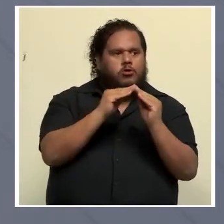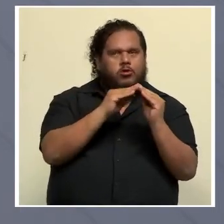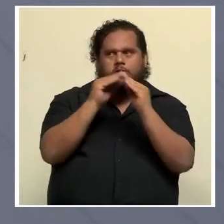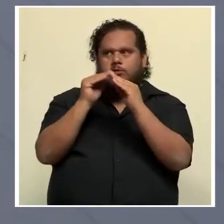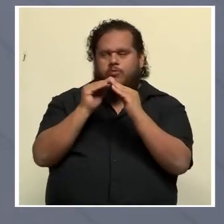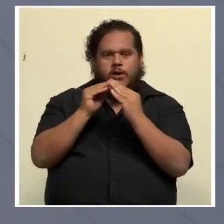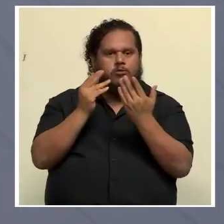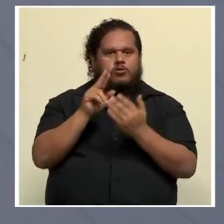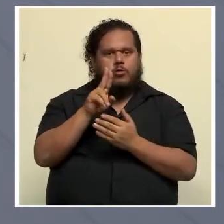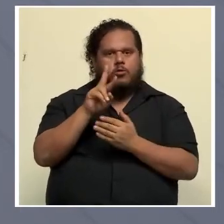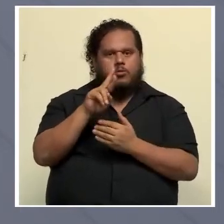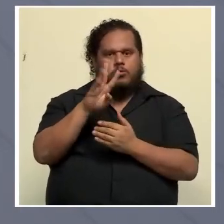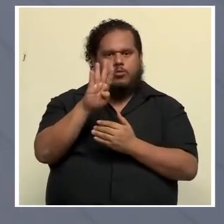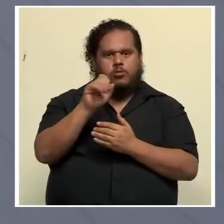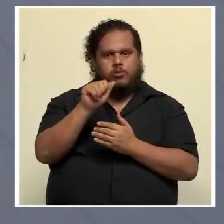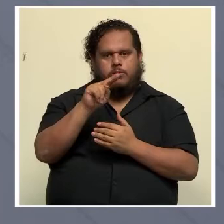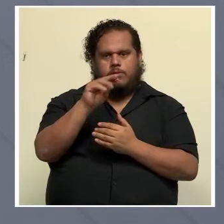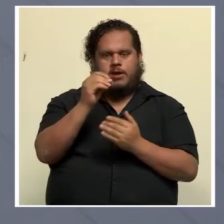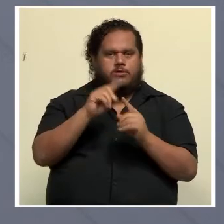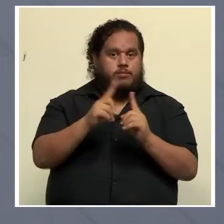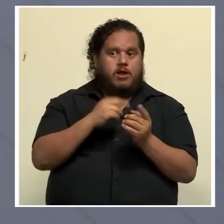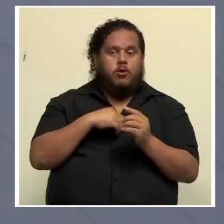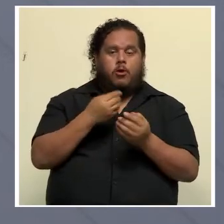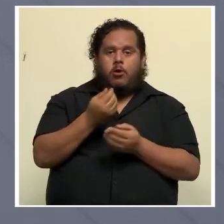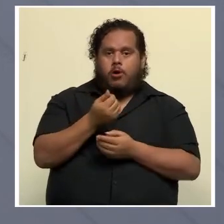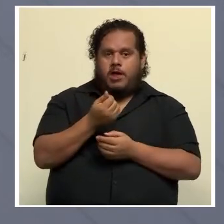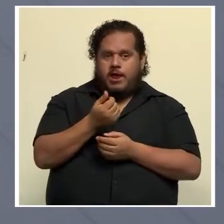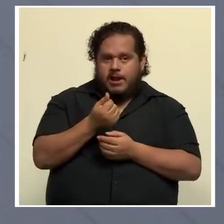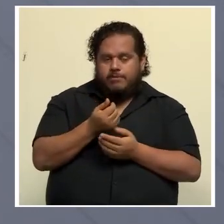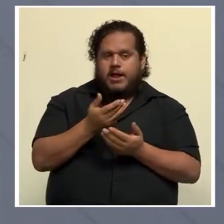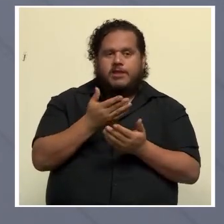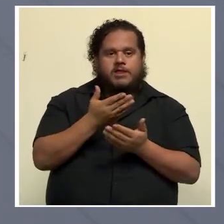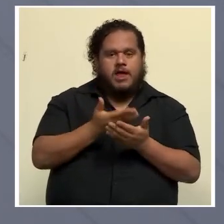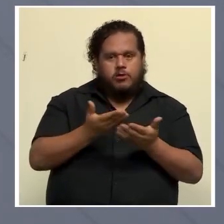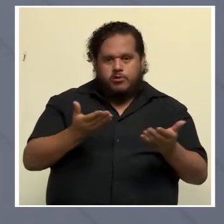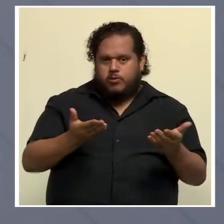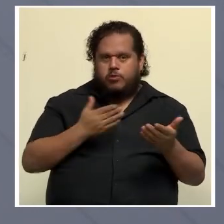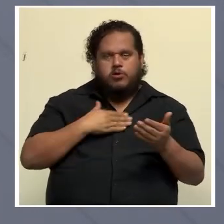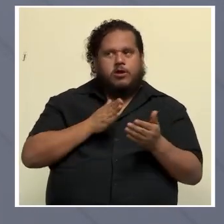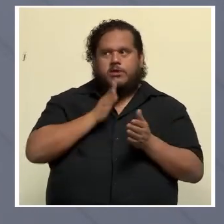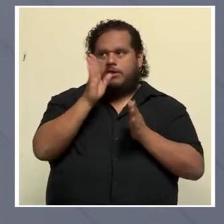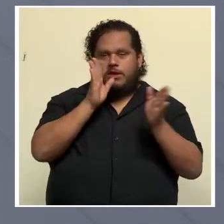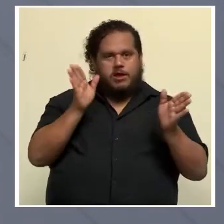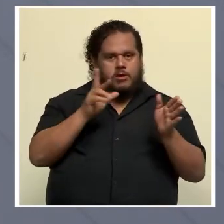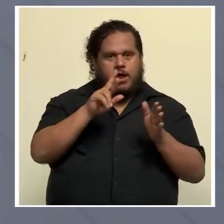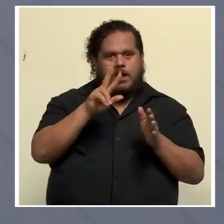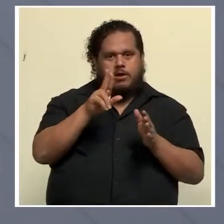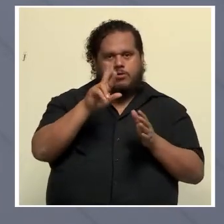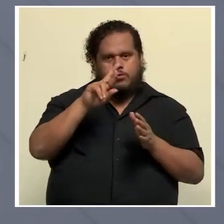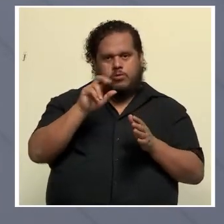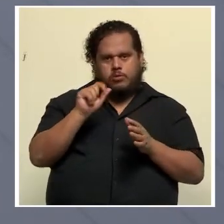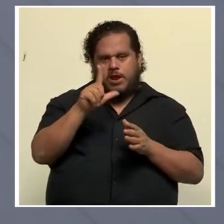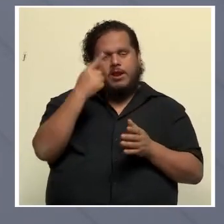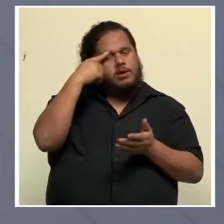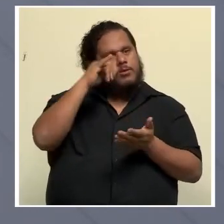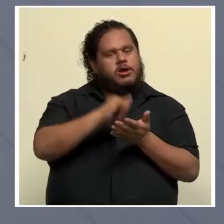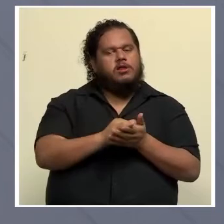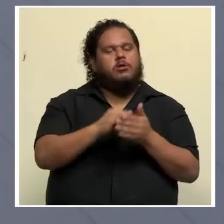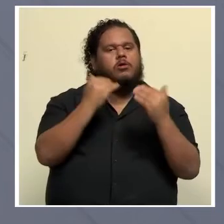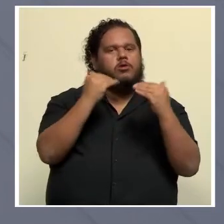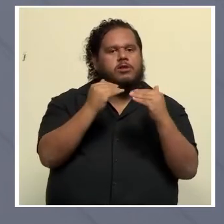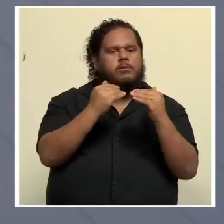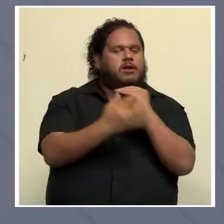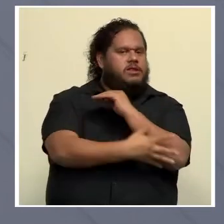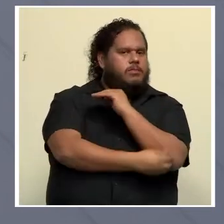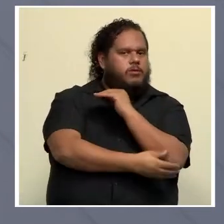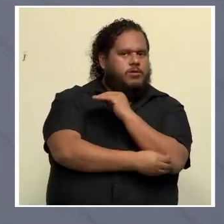la zona urbana. Aún así, los recursos se dirigieron un poco más hacia la región rural, y por lo tanto los niveles de pobreza y de